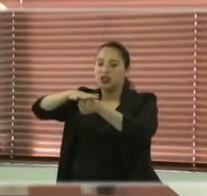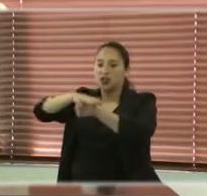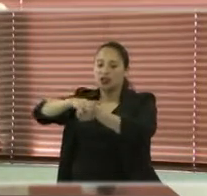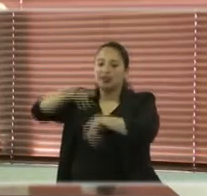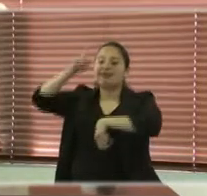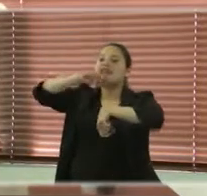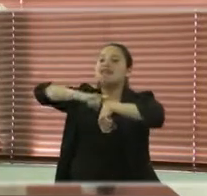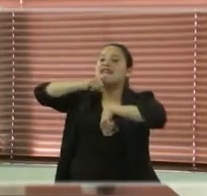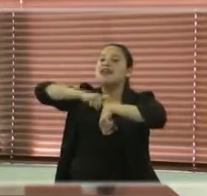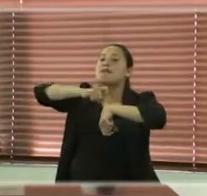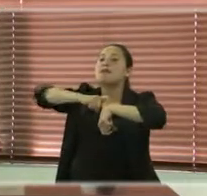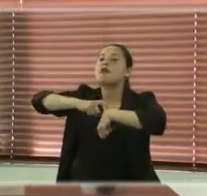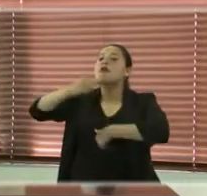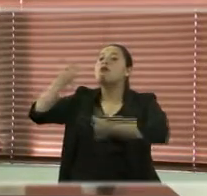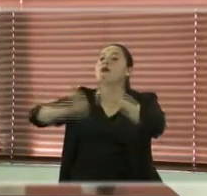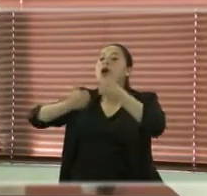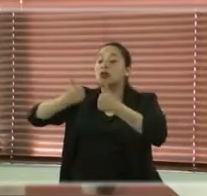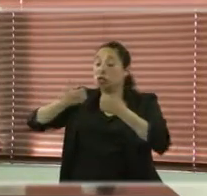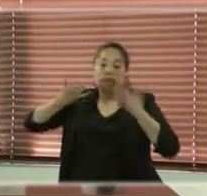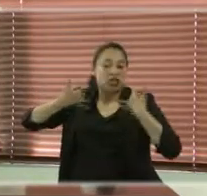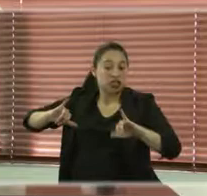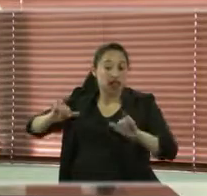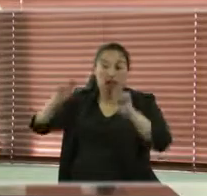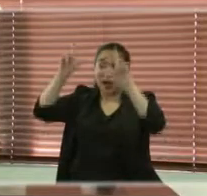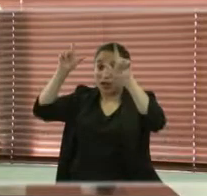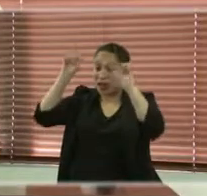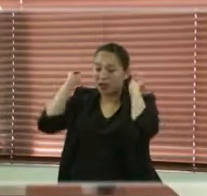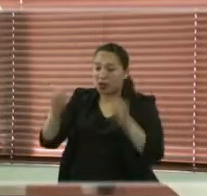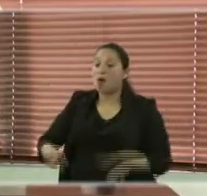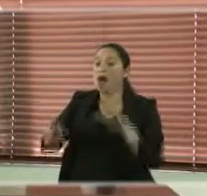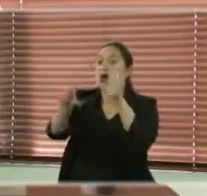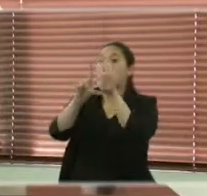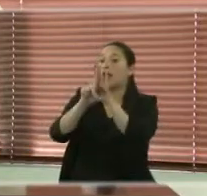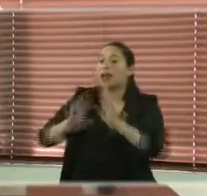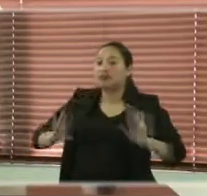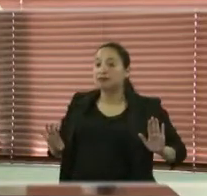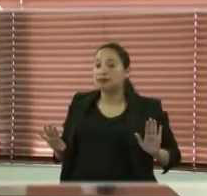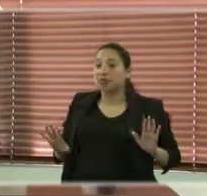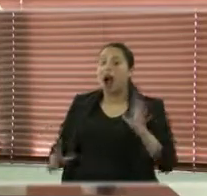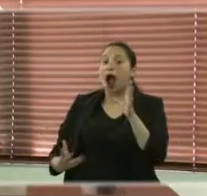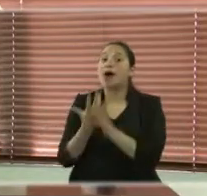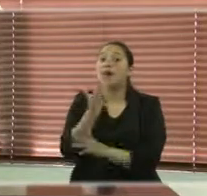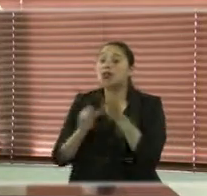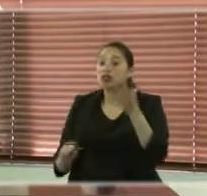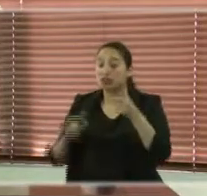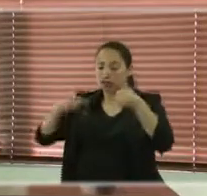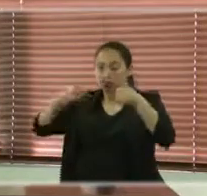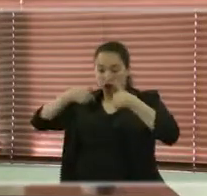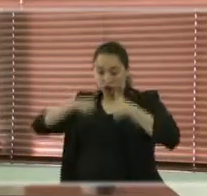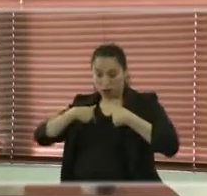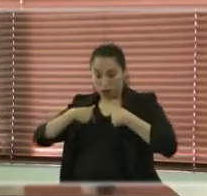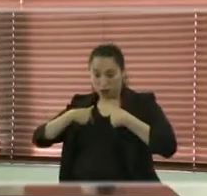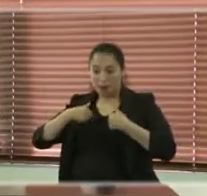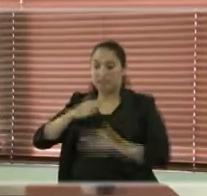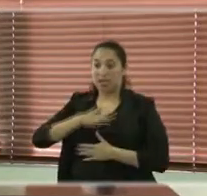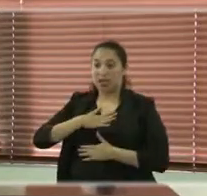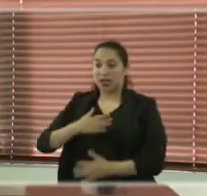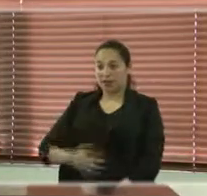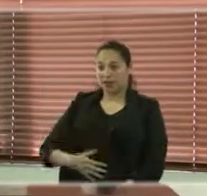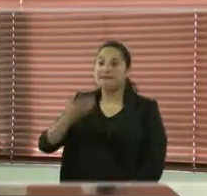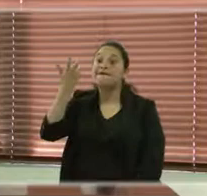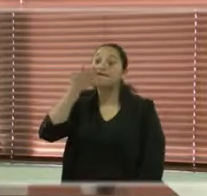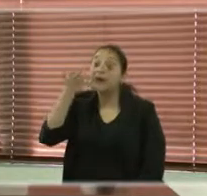Cuál era la la razón detrás de esa diferenciación de los plazos entonces la recomendación se basa en